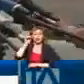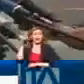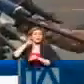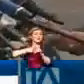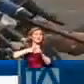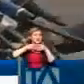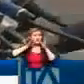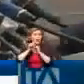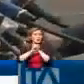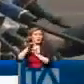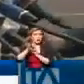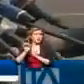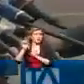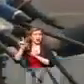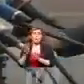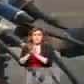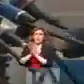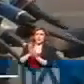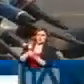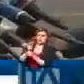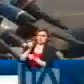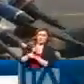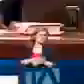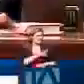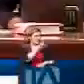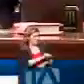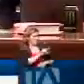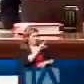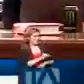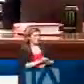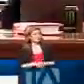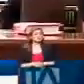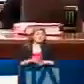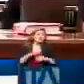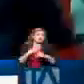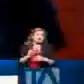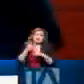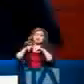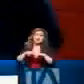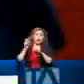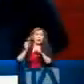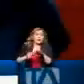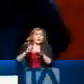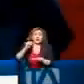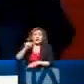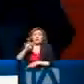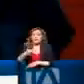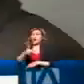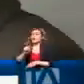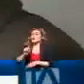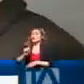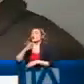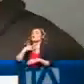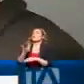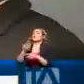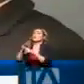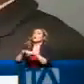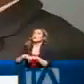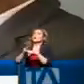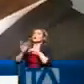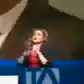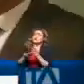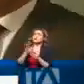una solicitud en contra del ex primer mandatario y hasta un recurso de revisión presentados por la jueza Daniela Camacho, pero dentro del